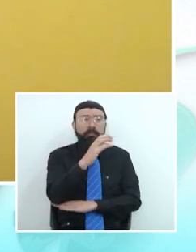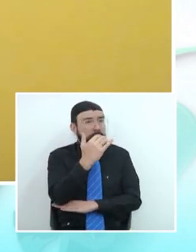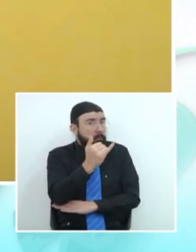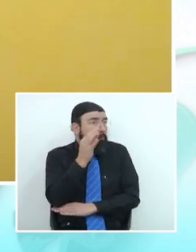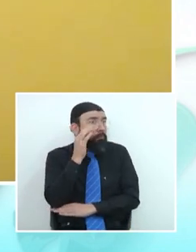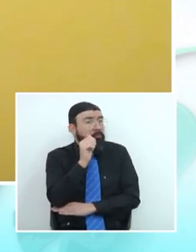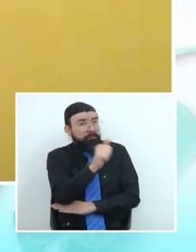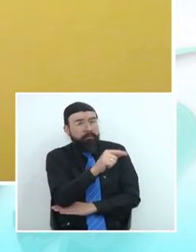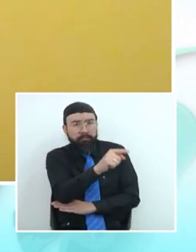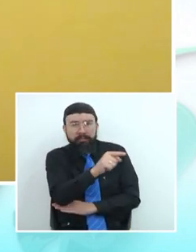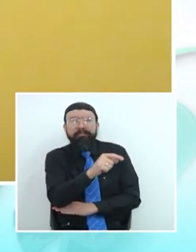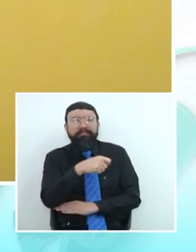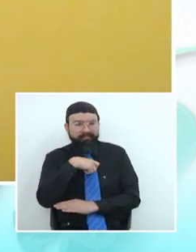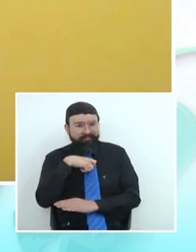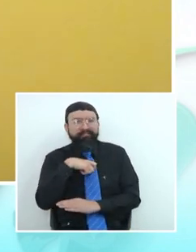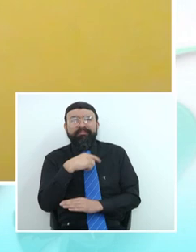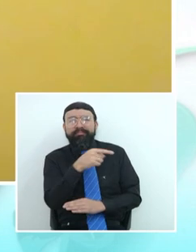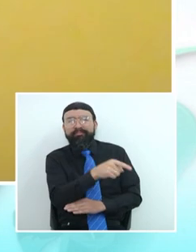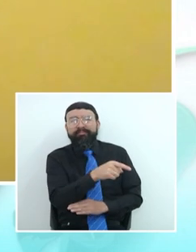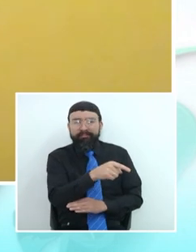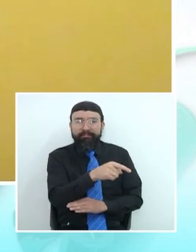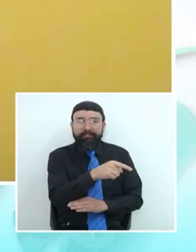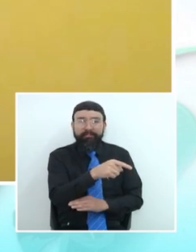el doctor Rojas lo debe tener ya